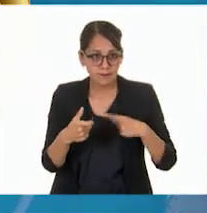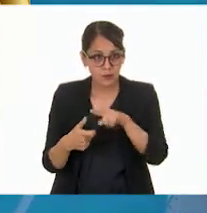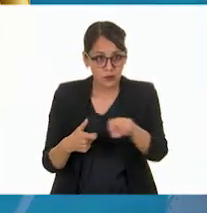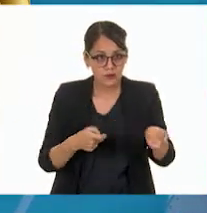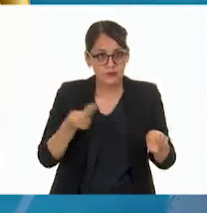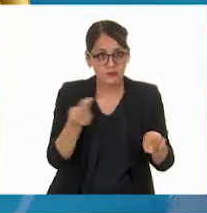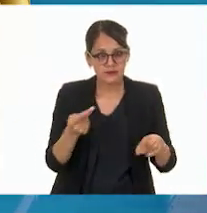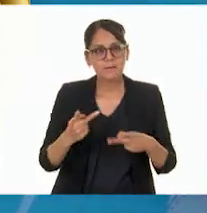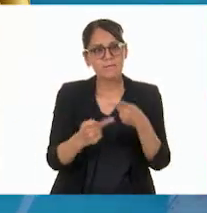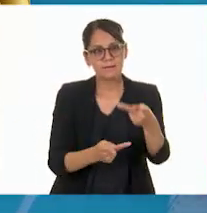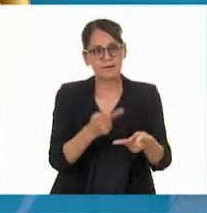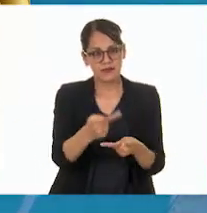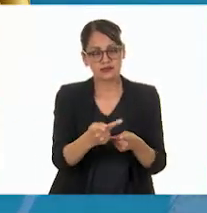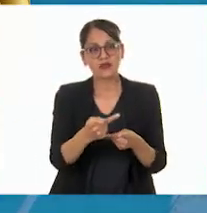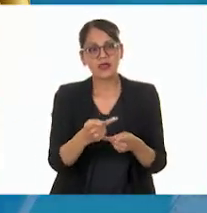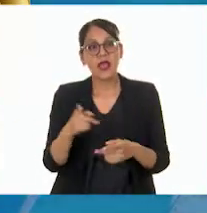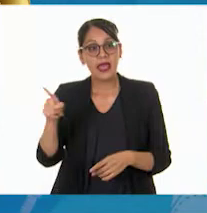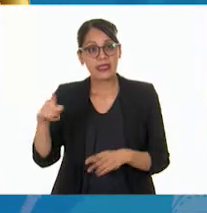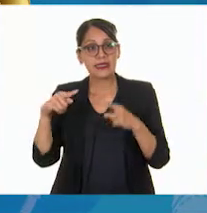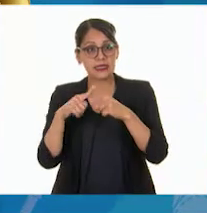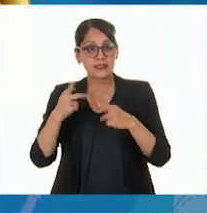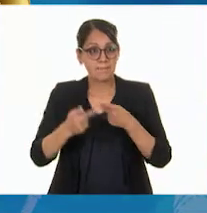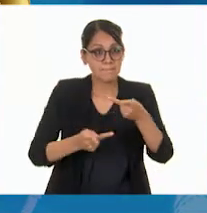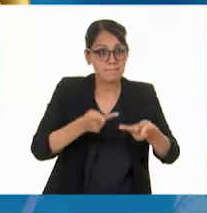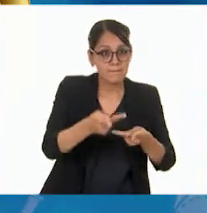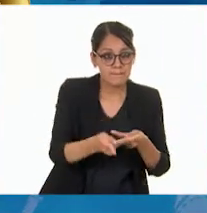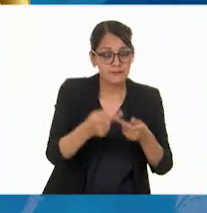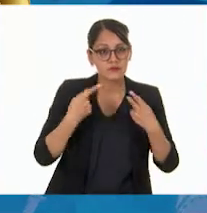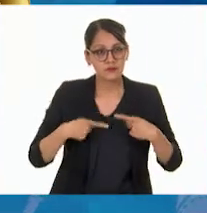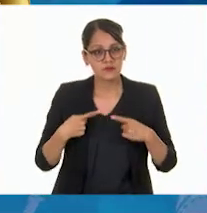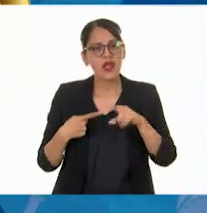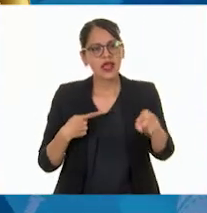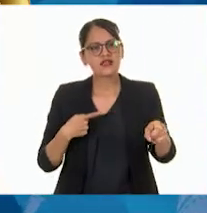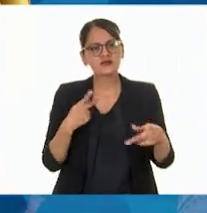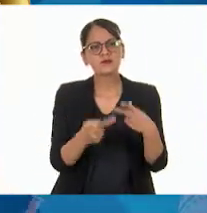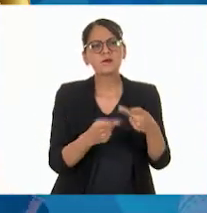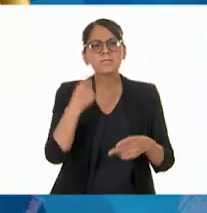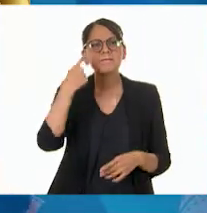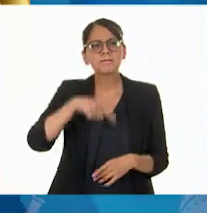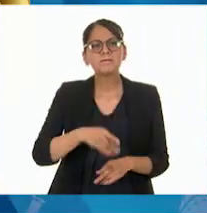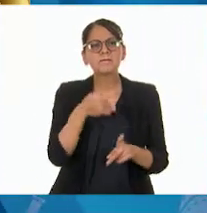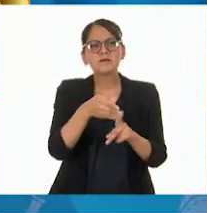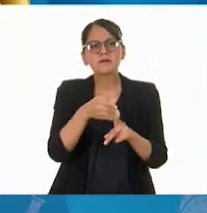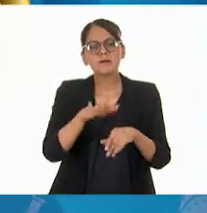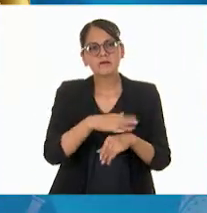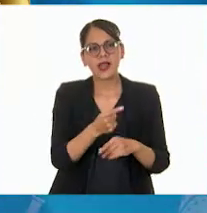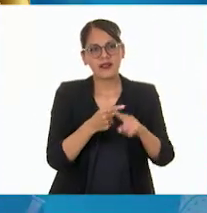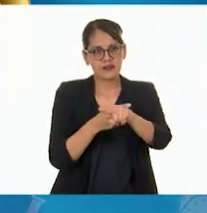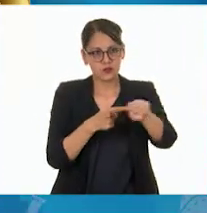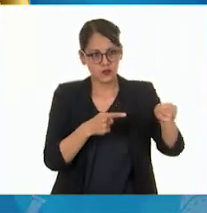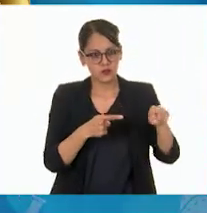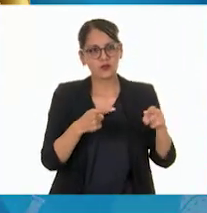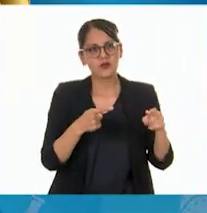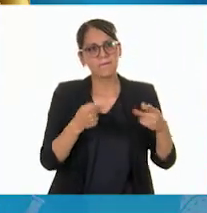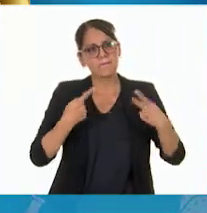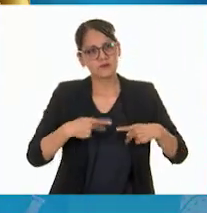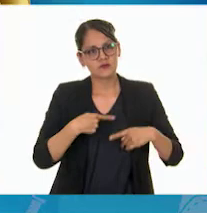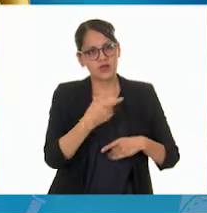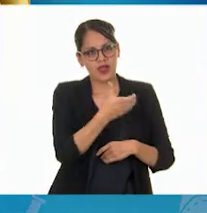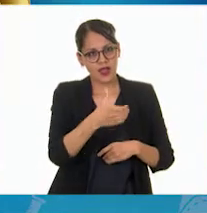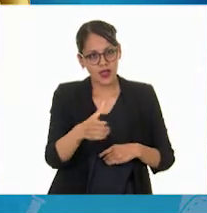necesitaban. Los préstamos de la iglesia a particulares servían principalmente para activar las actividades